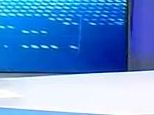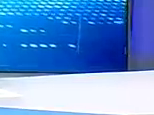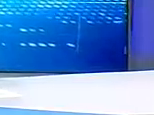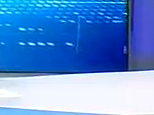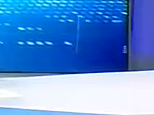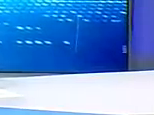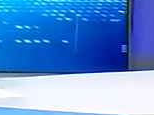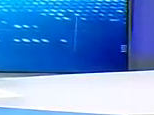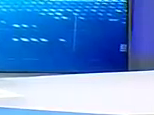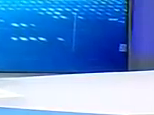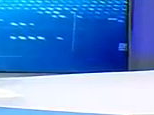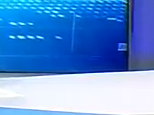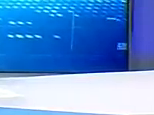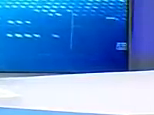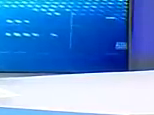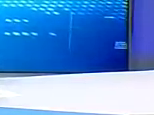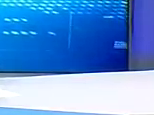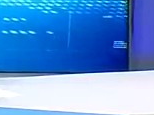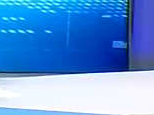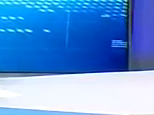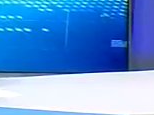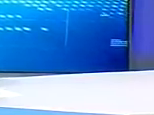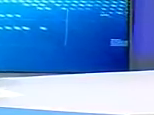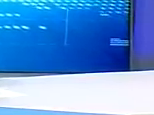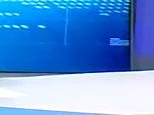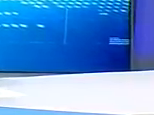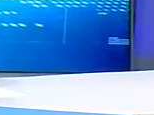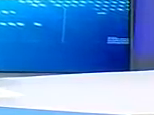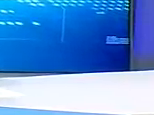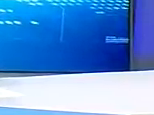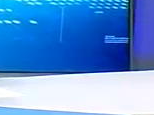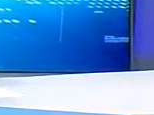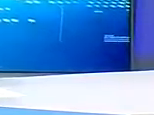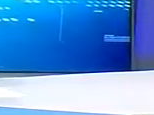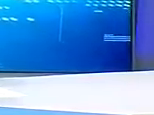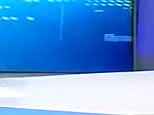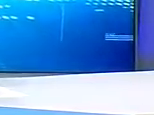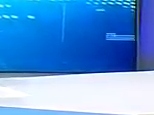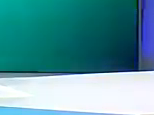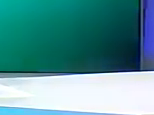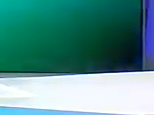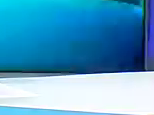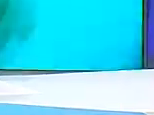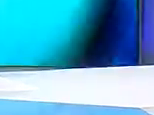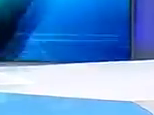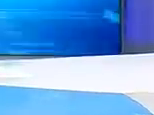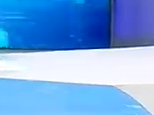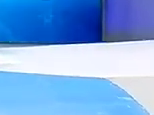Amables amigos, así nos despedimos. Gracias por su sintonía. Enseguida Copa. Buenas noches.